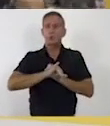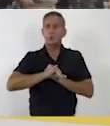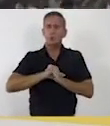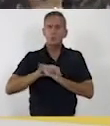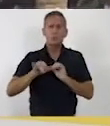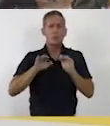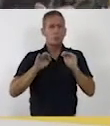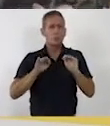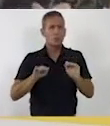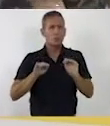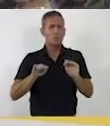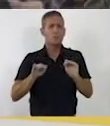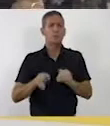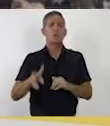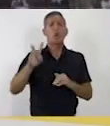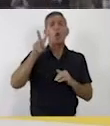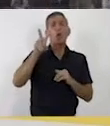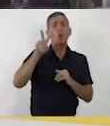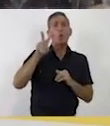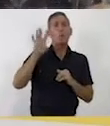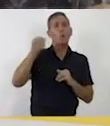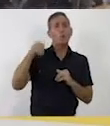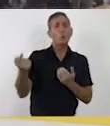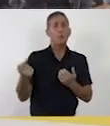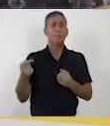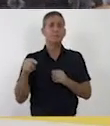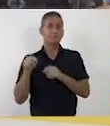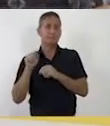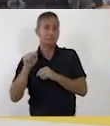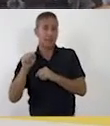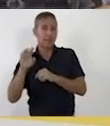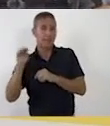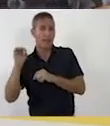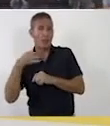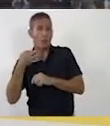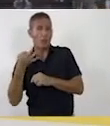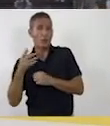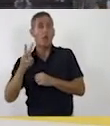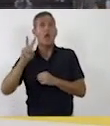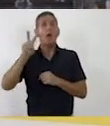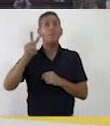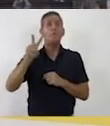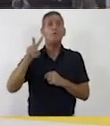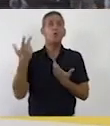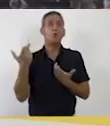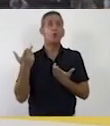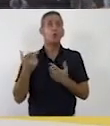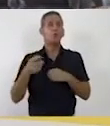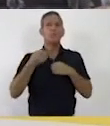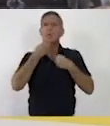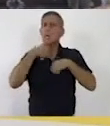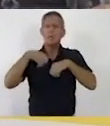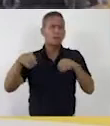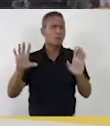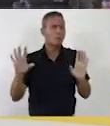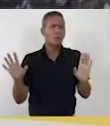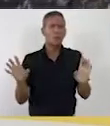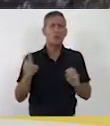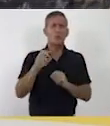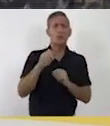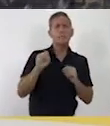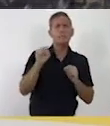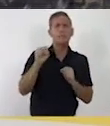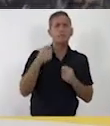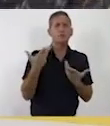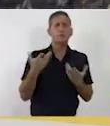el caso del volumen molar nos estamos refiriendo al volumen que ocupa 1 mol de cualquier sustancia gaseosa, cualquiera